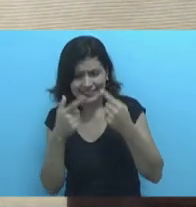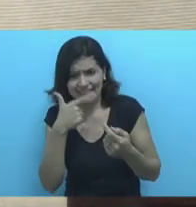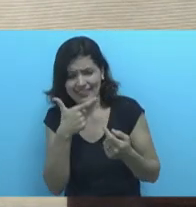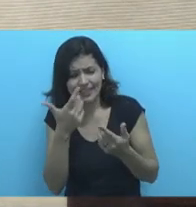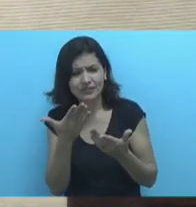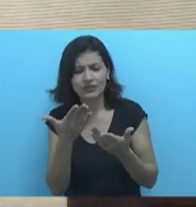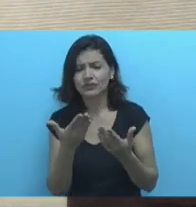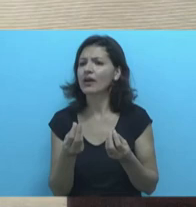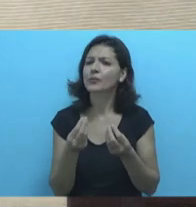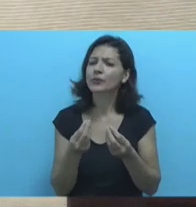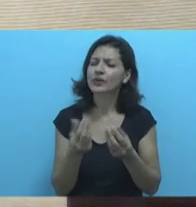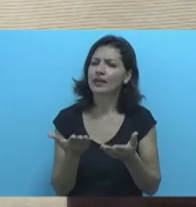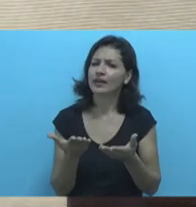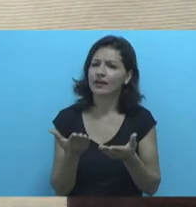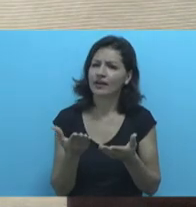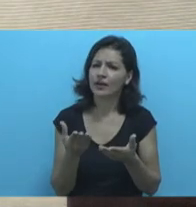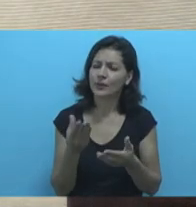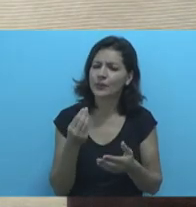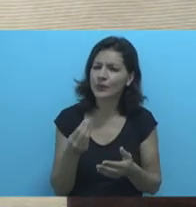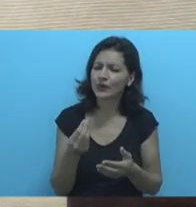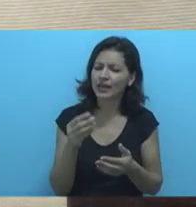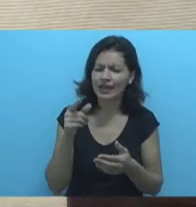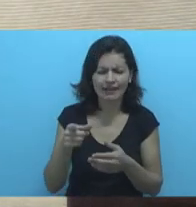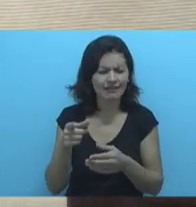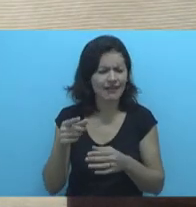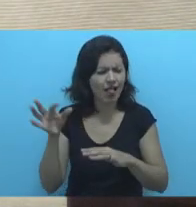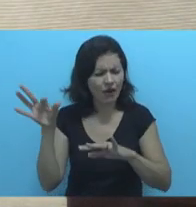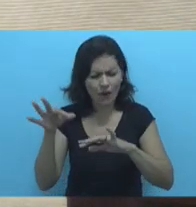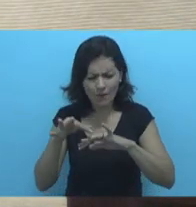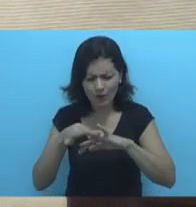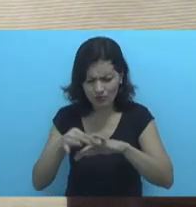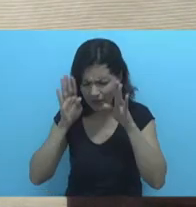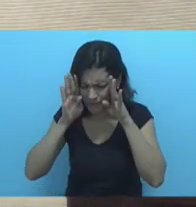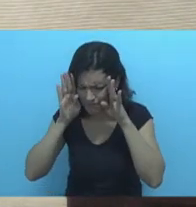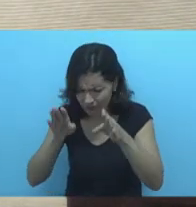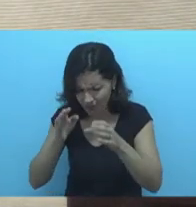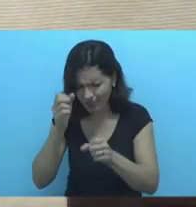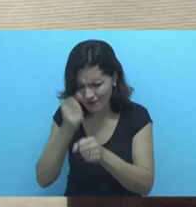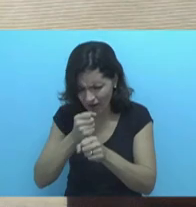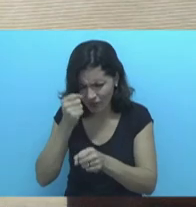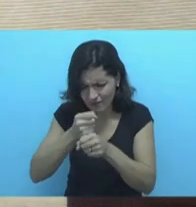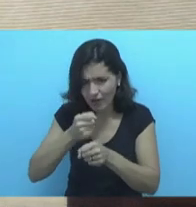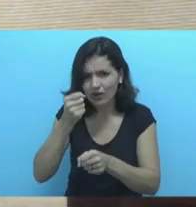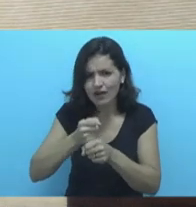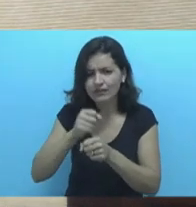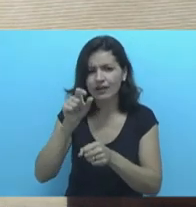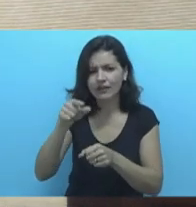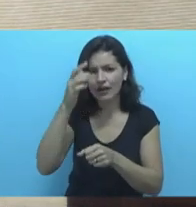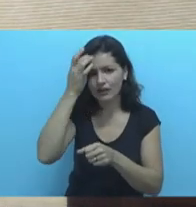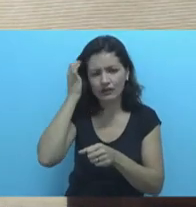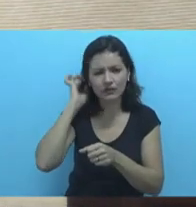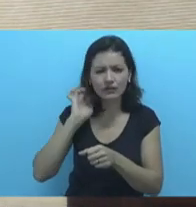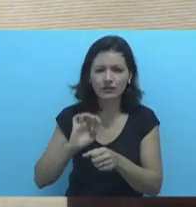Porque el nivel de compromiso, de obsesión por el trabajo, de compenetración con sus ideas,